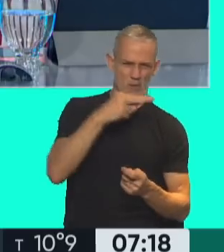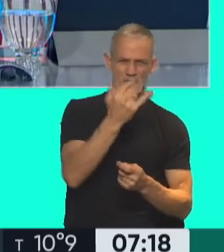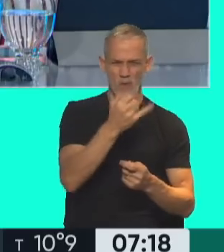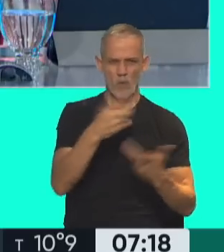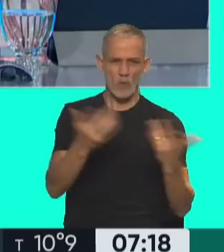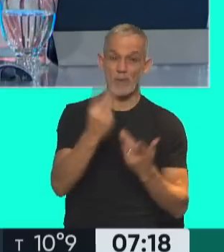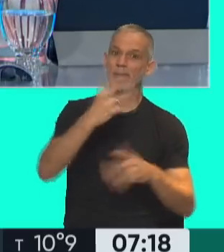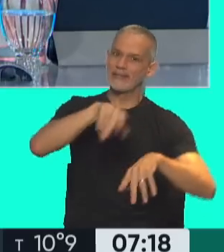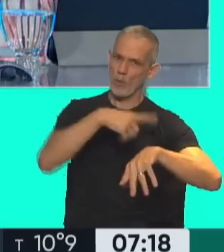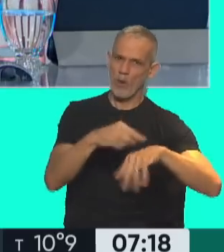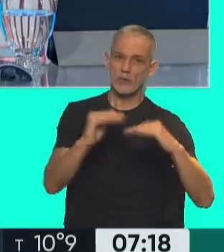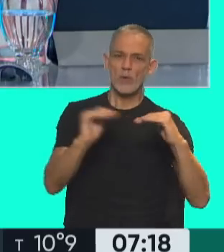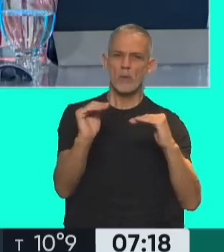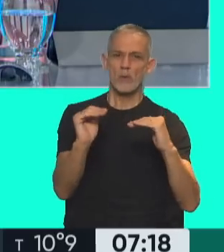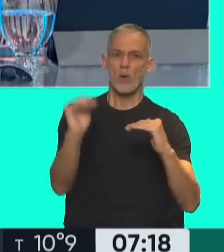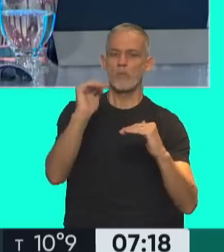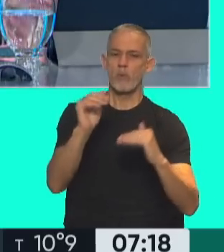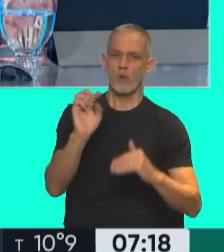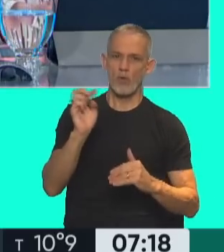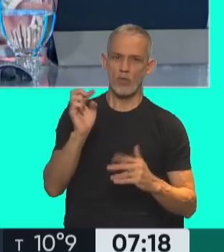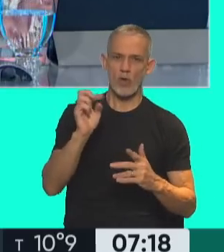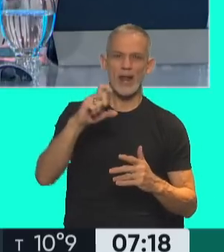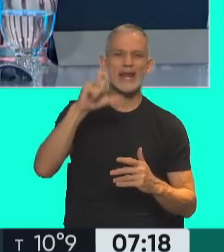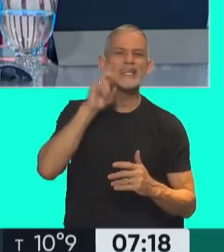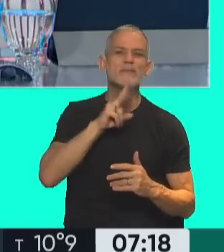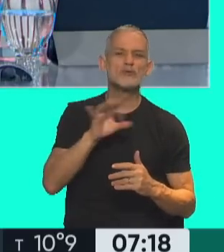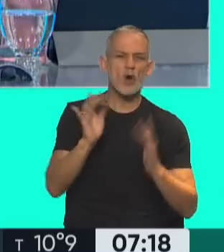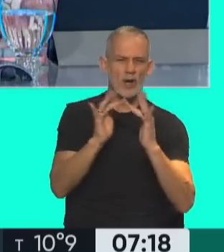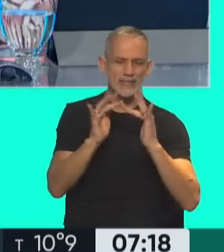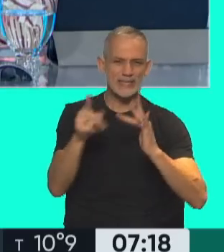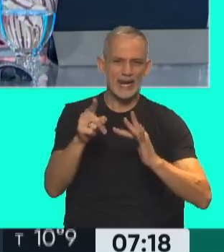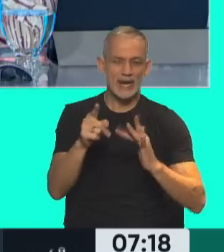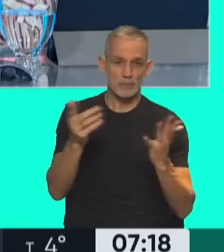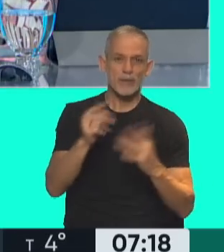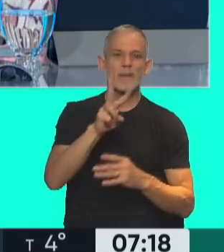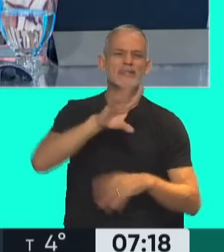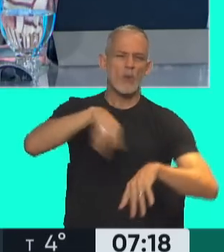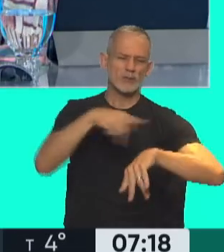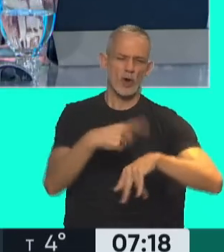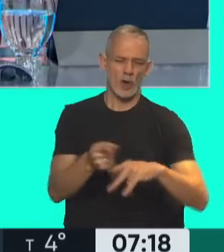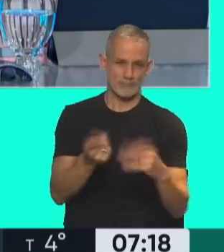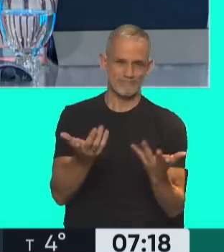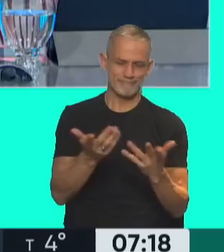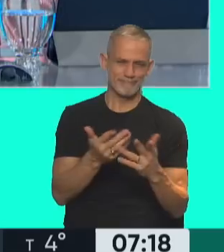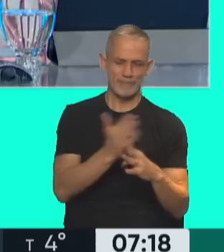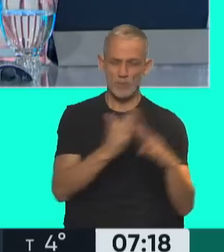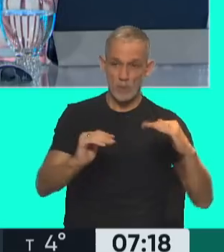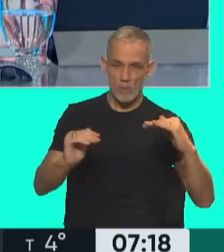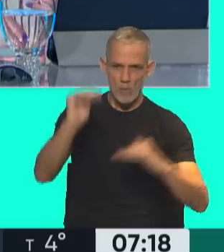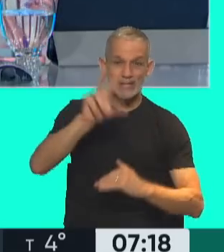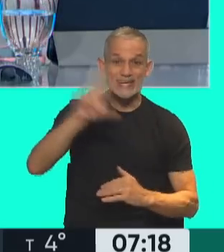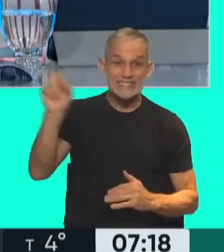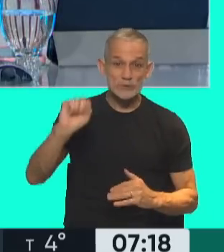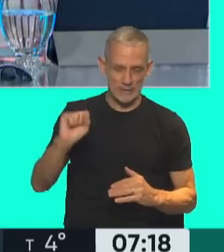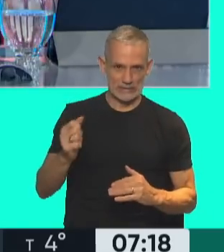operan las 24 horas es que ya había subido mucho el dólar cripto. El dólar cripto, que es el único que cotiza 24 horas, pero que había tocado picos de